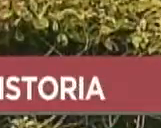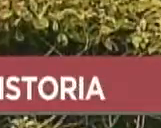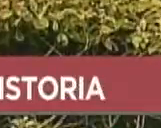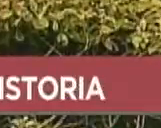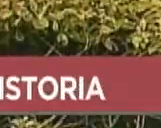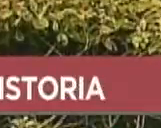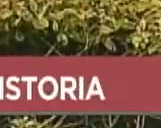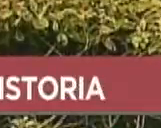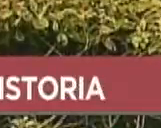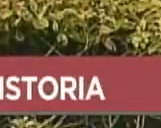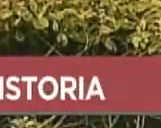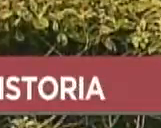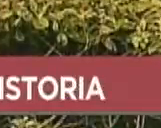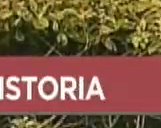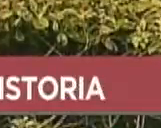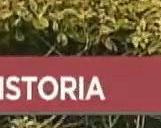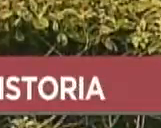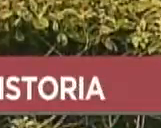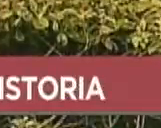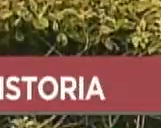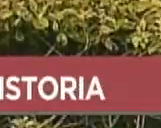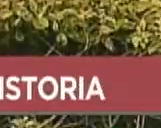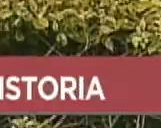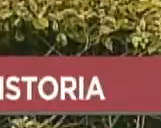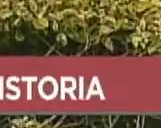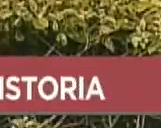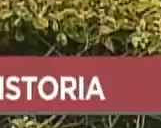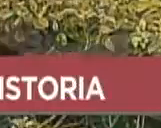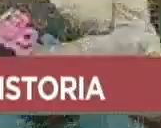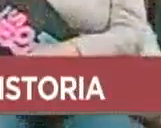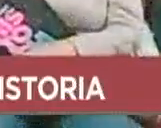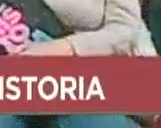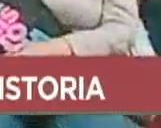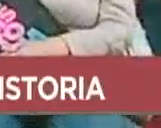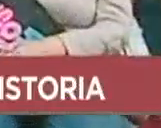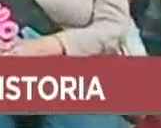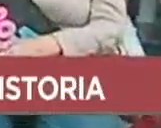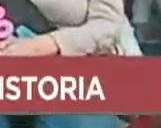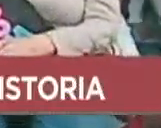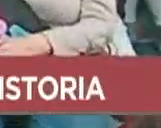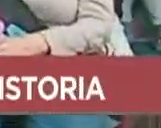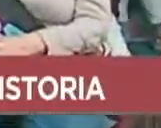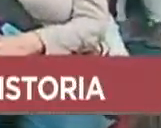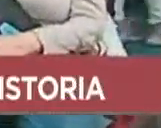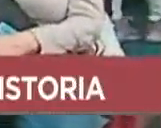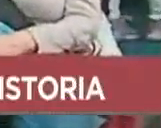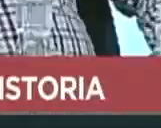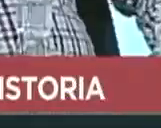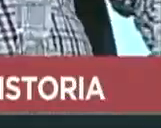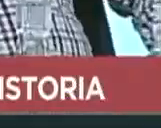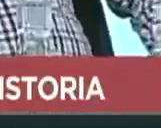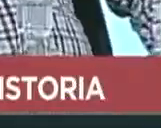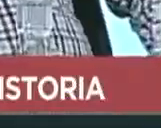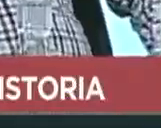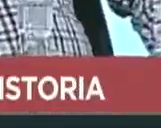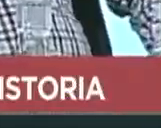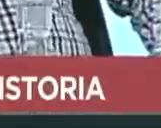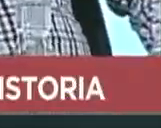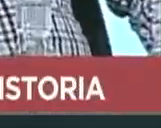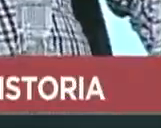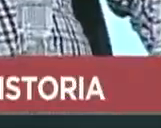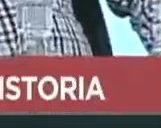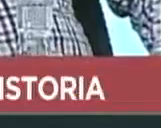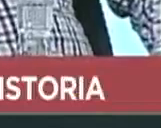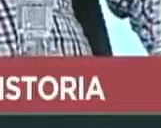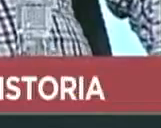temas de esa ponencia tienen perfecta pertinencia aquí no están digamos discutiendo sobre la inmortalidad cangrejo' temas banales